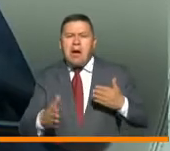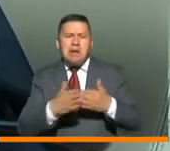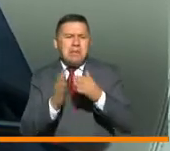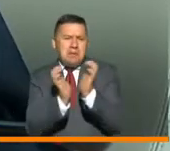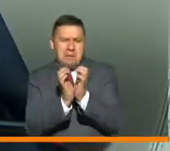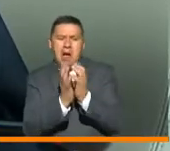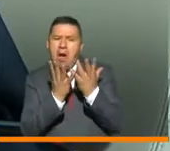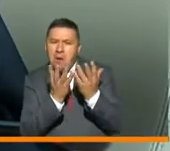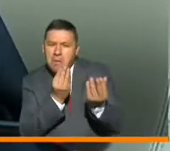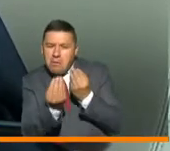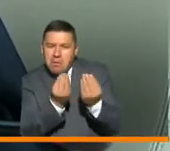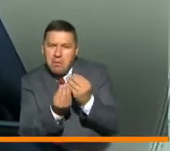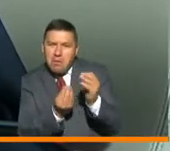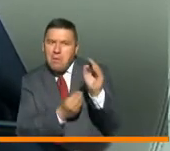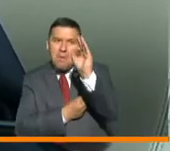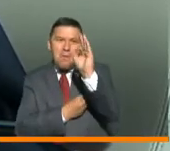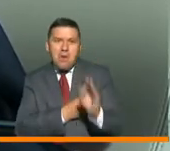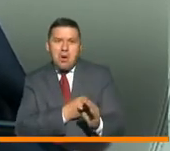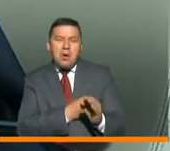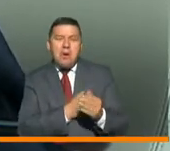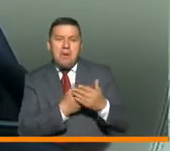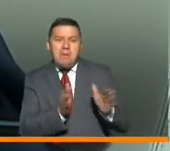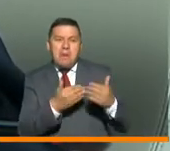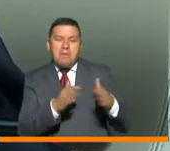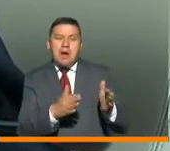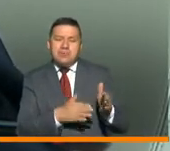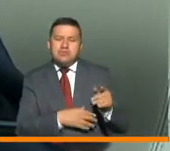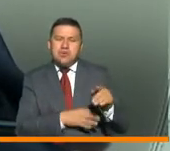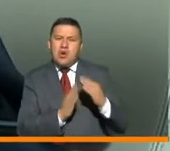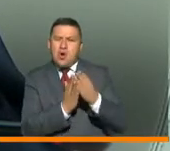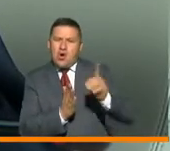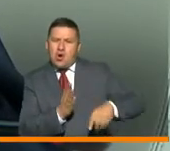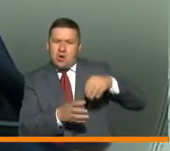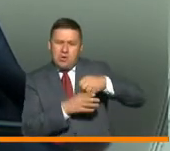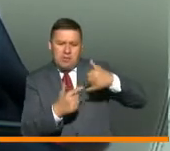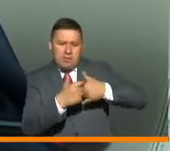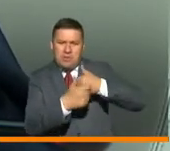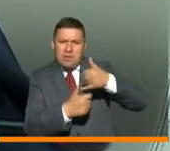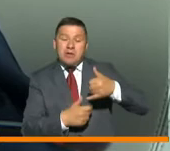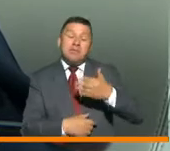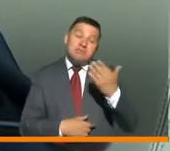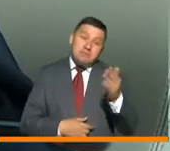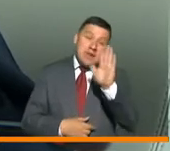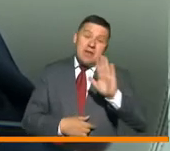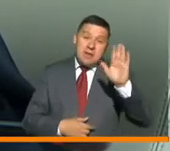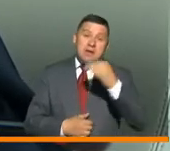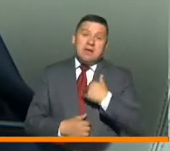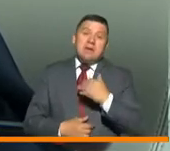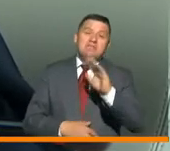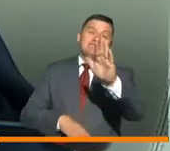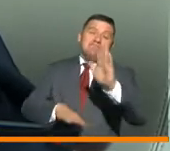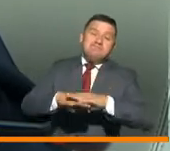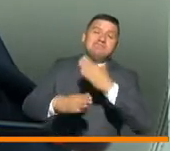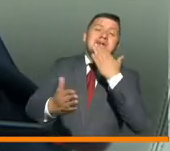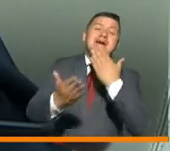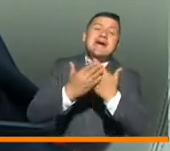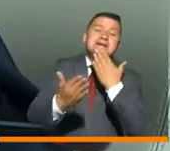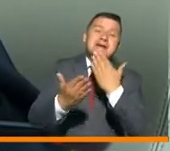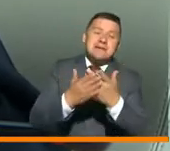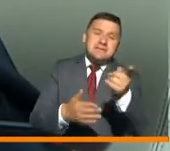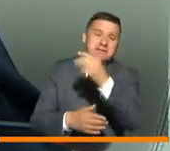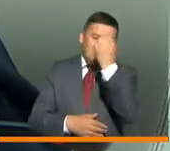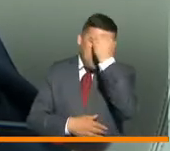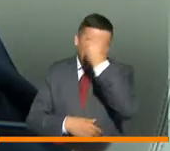de lograr también esta gradualidad y esta apertura en todos los colegios del territorio. Así que desde aquí un llamado, un agradecimiento a